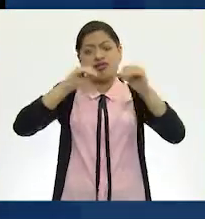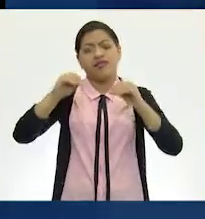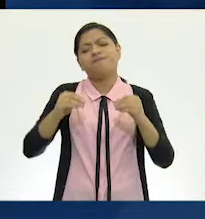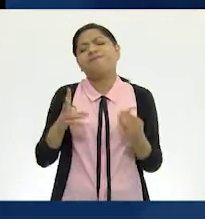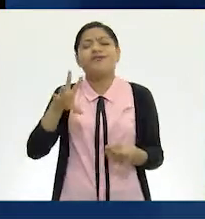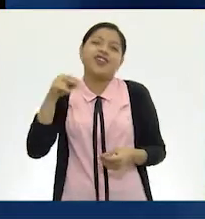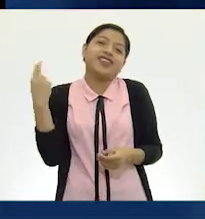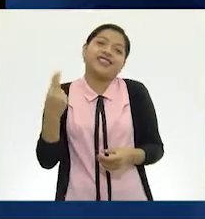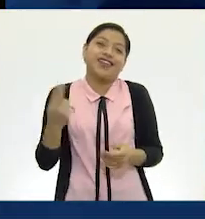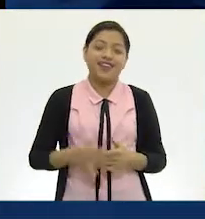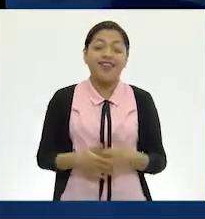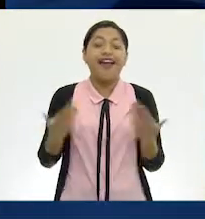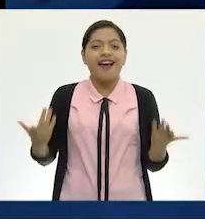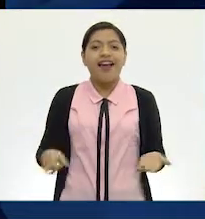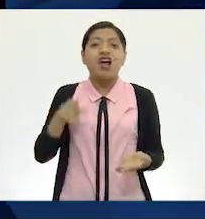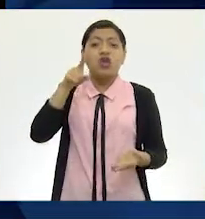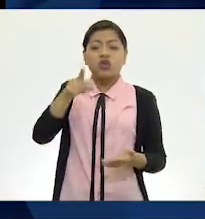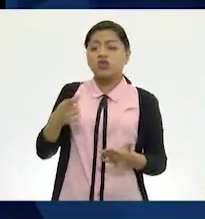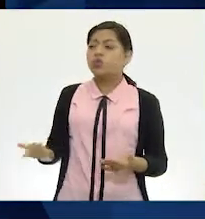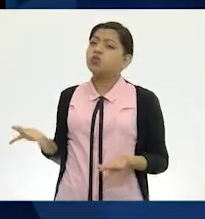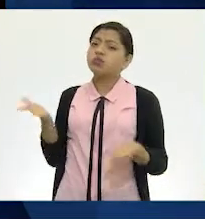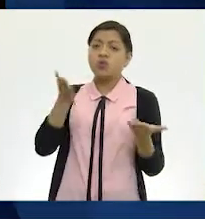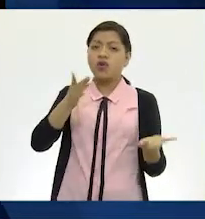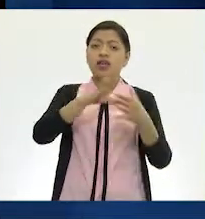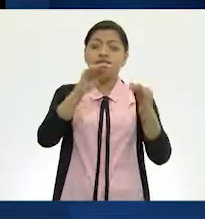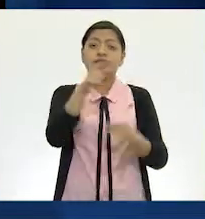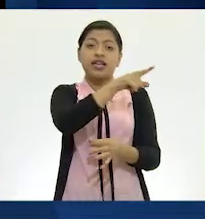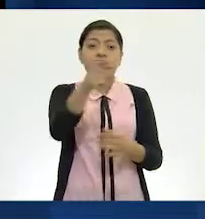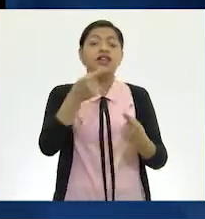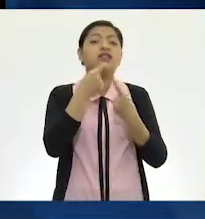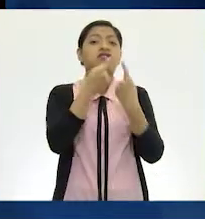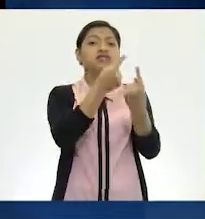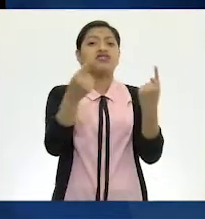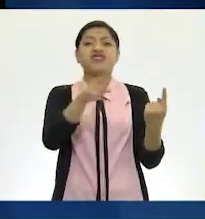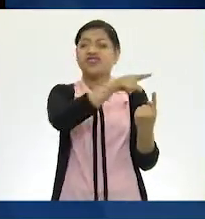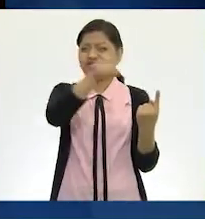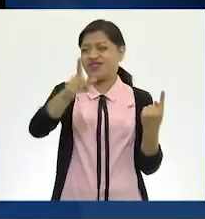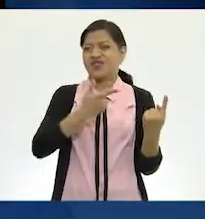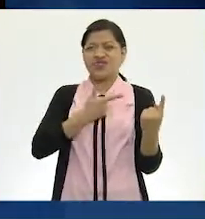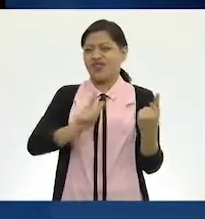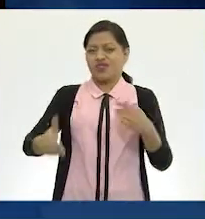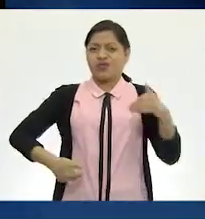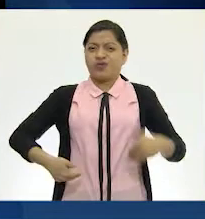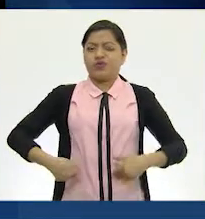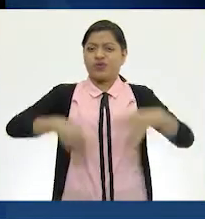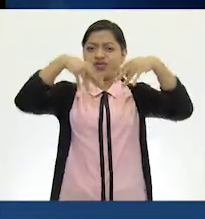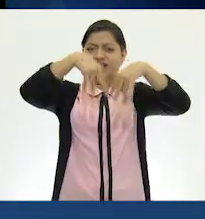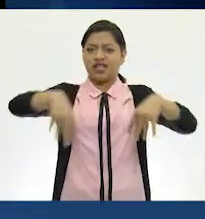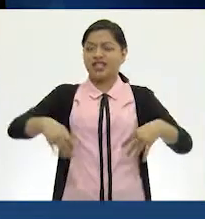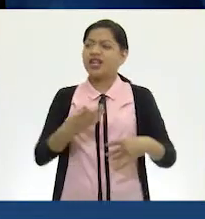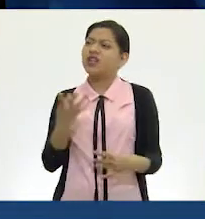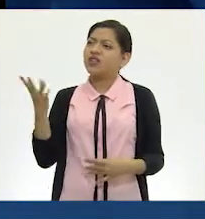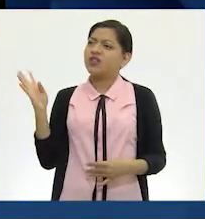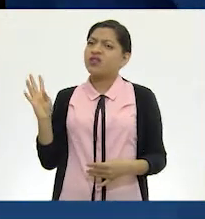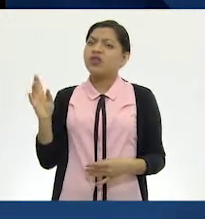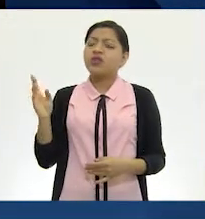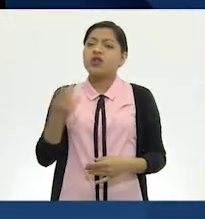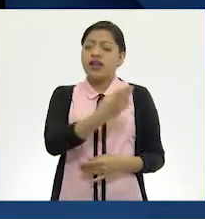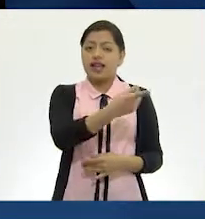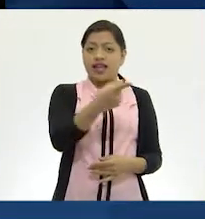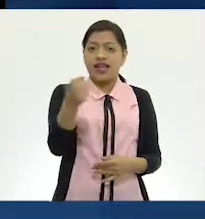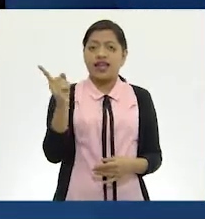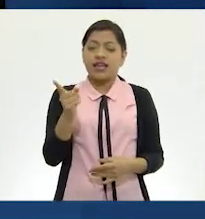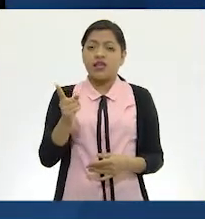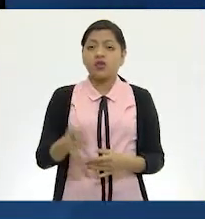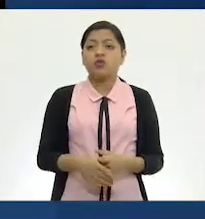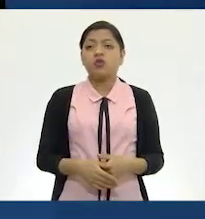maravilloso. Uh-huh. Oye, Edgar, ¿y qué le dirías tú a todos los niños que no son tan afines al teatro y que estudian teatro en las escuelas? ¿Para qué estudiar teatro en